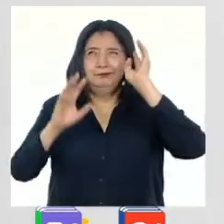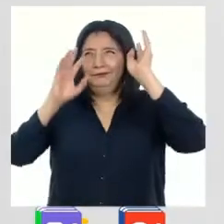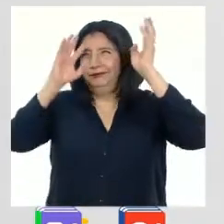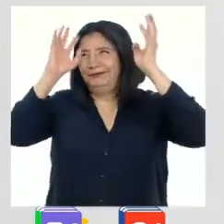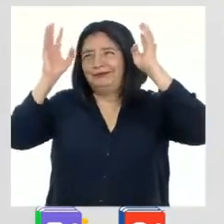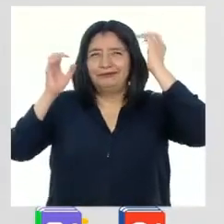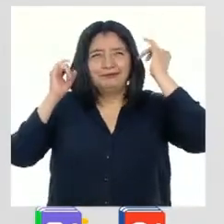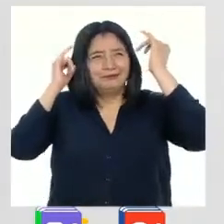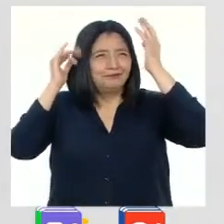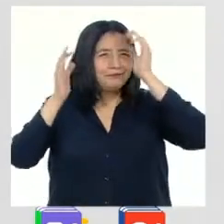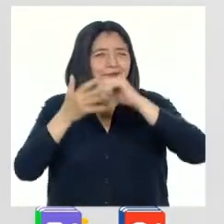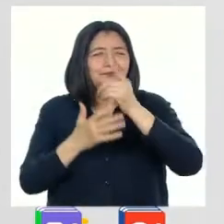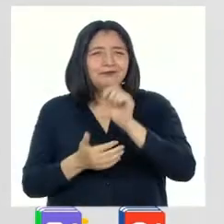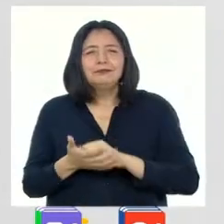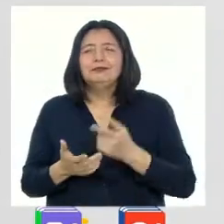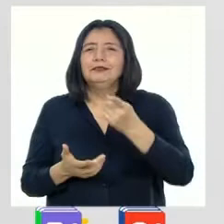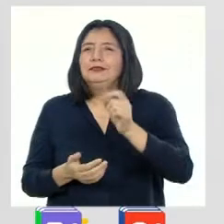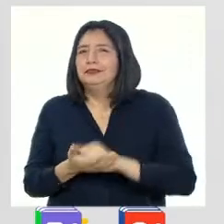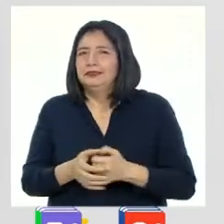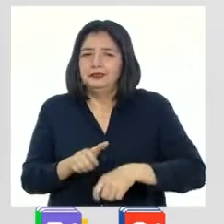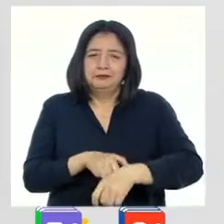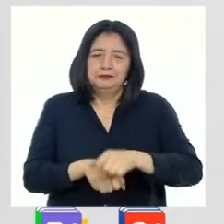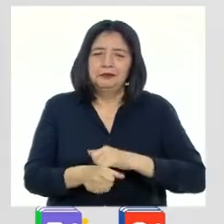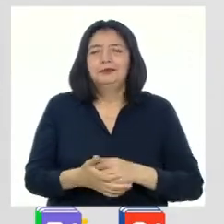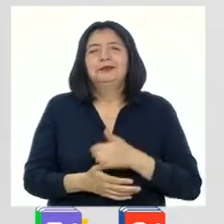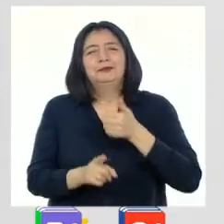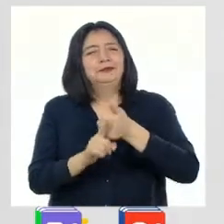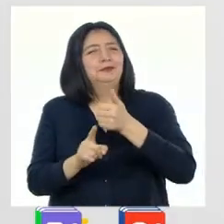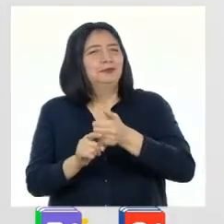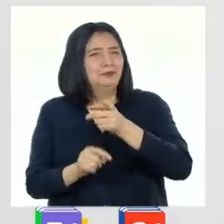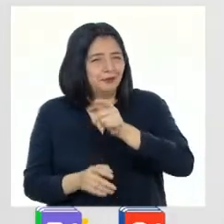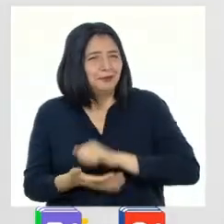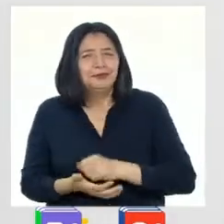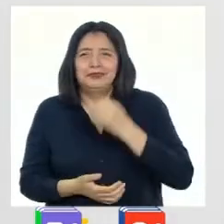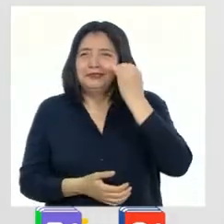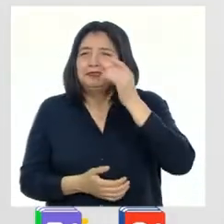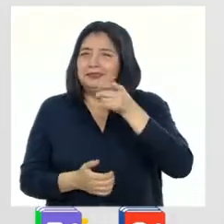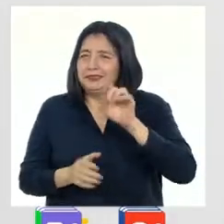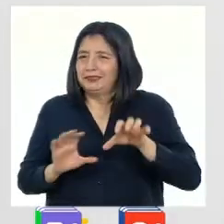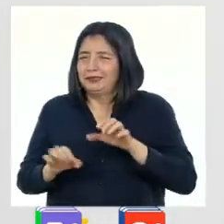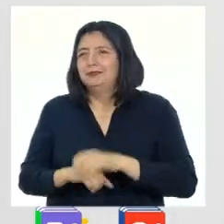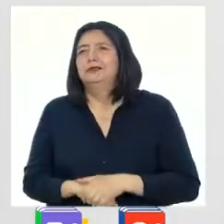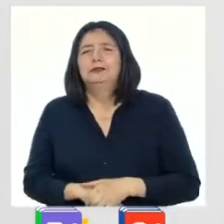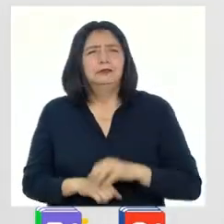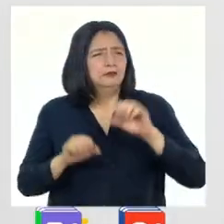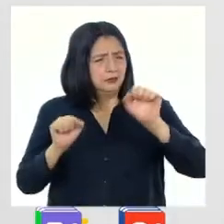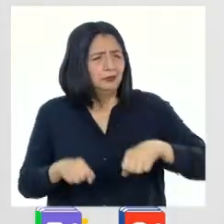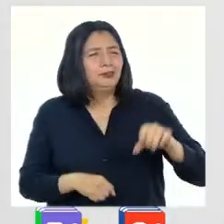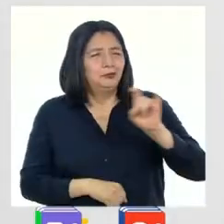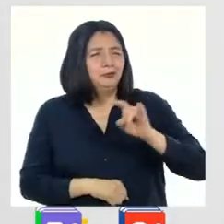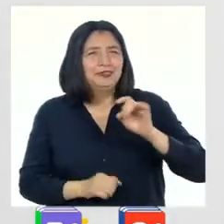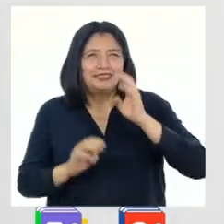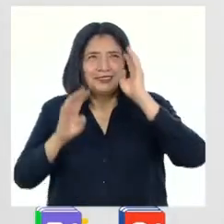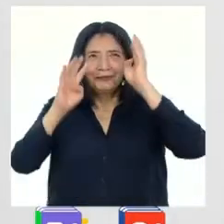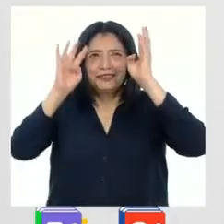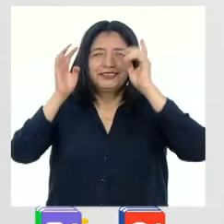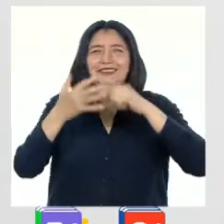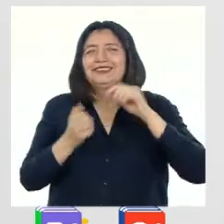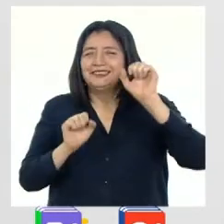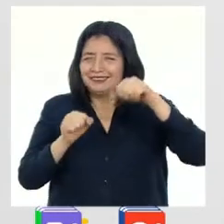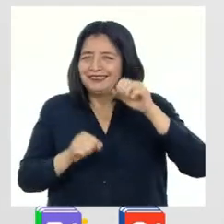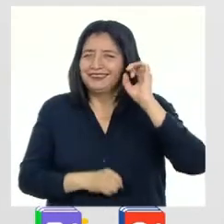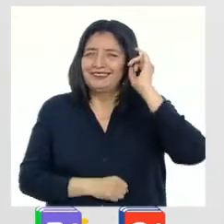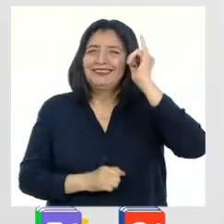nuestra imaginación y ponernos manos a la obra para crear nuestro propio proyecto. Por supuesto, usar nuestra imaginación y